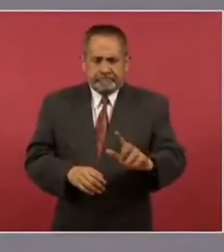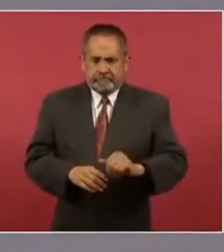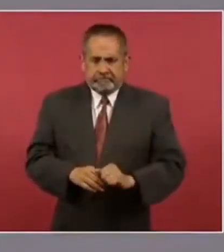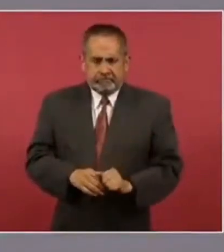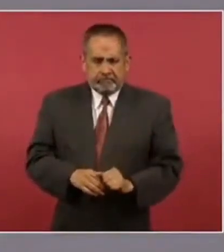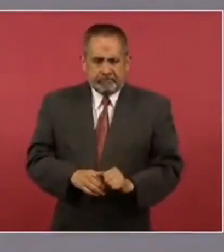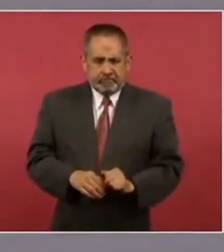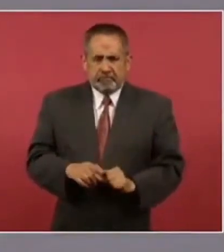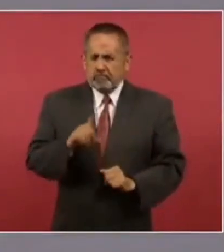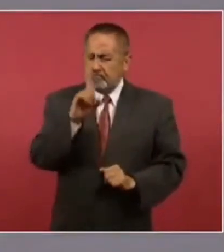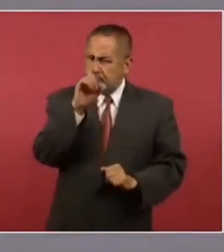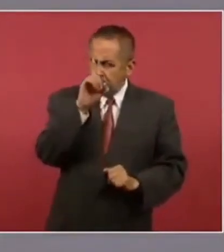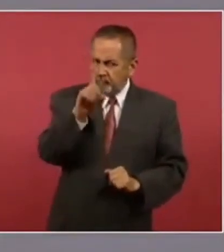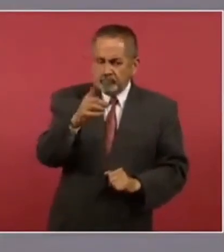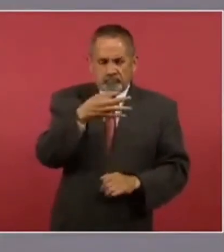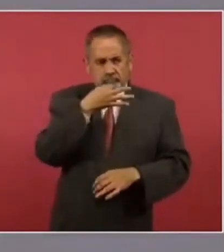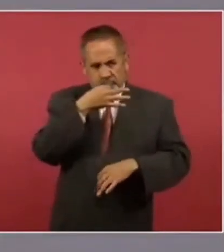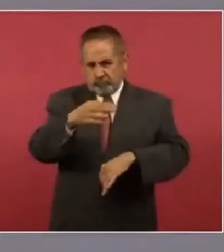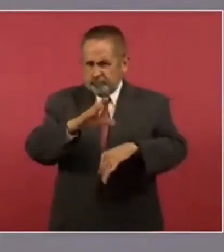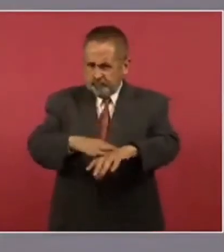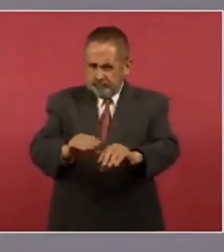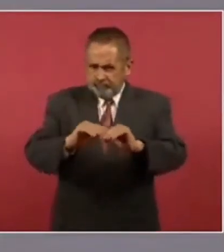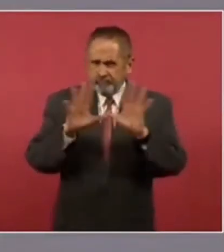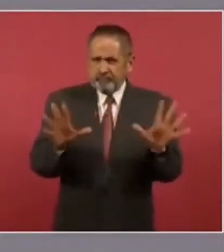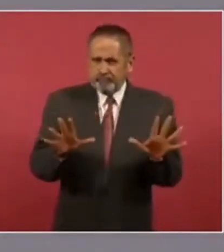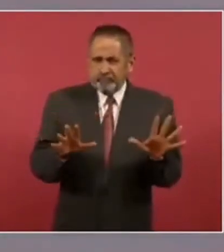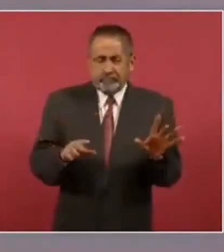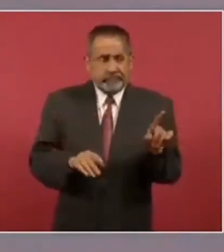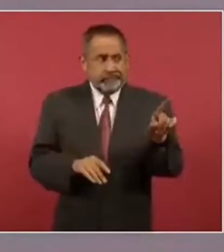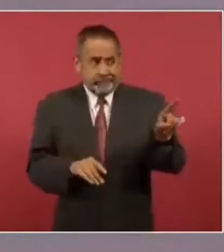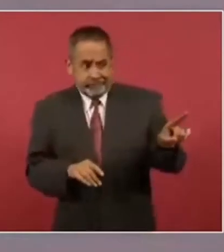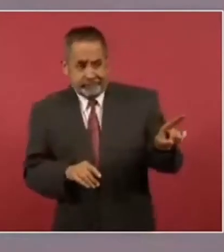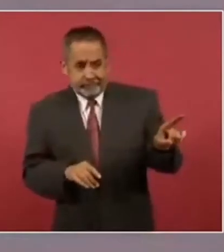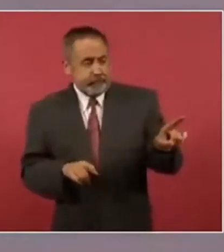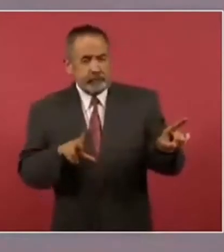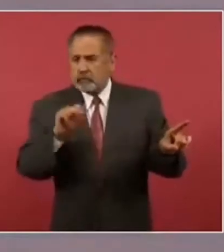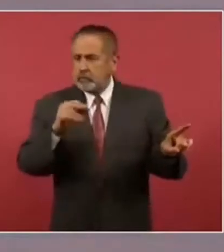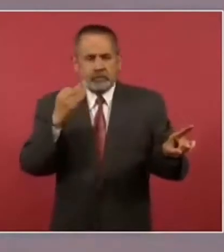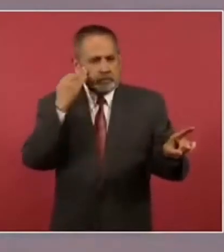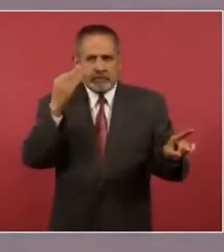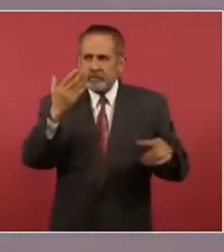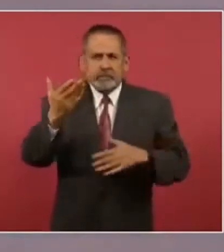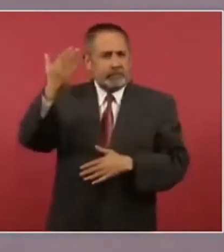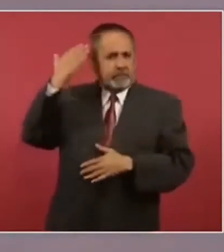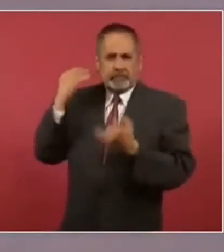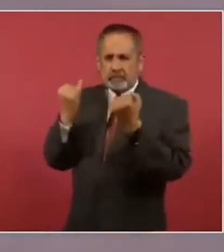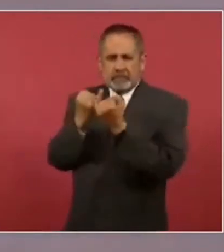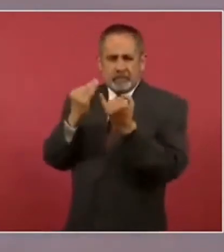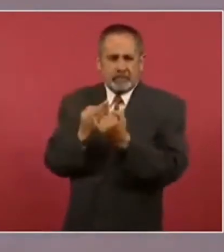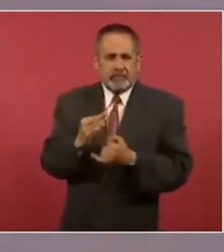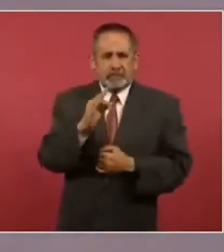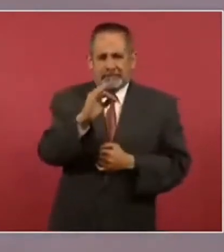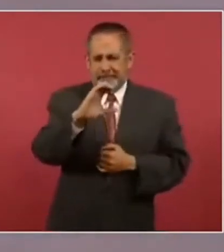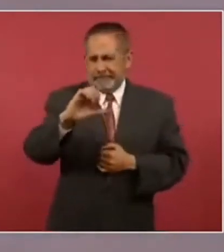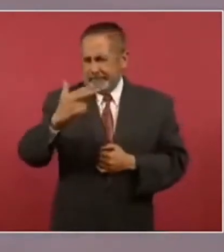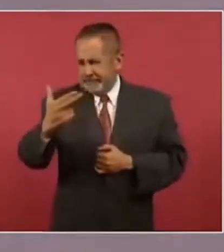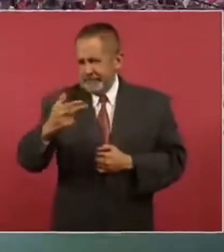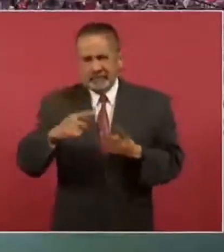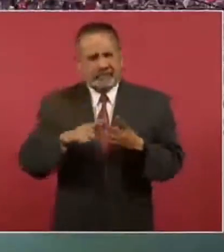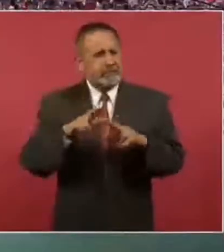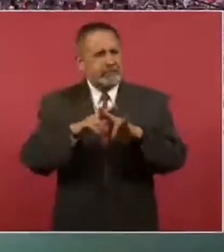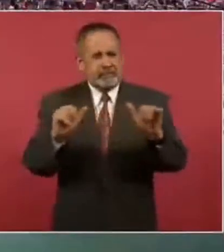quiero dejar de manifiesto que ya no es el tiempo de Calderón ni de García Luna.